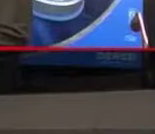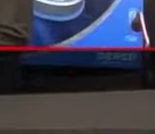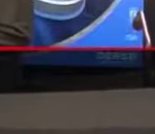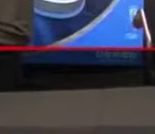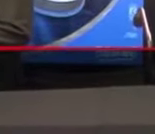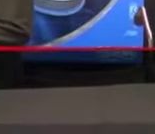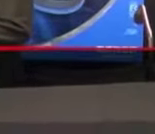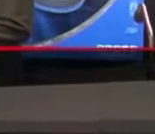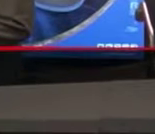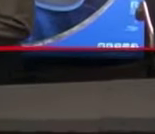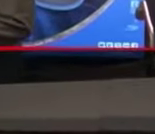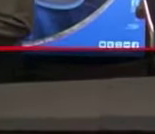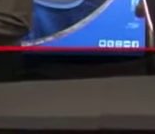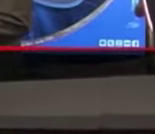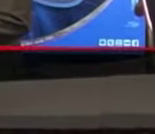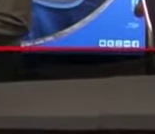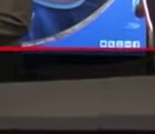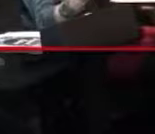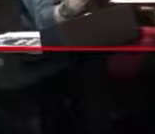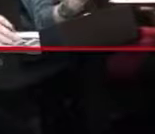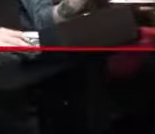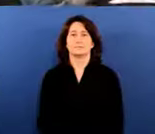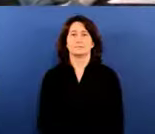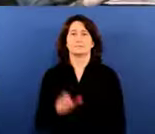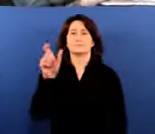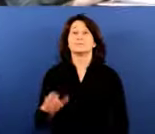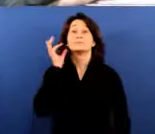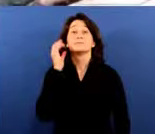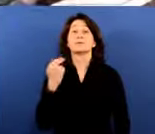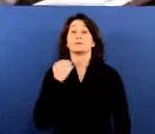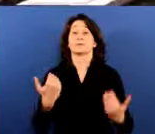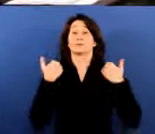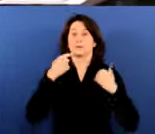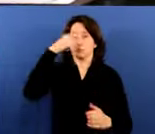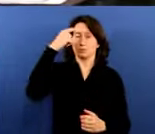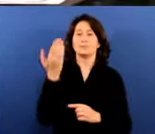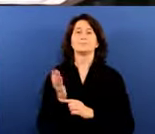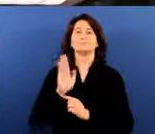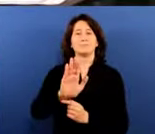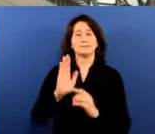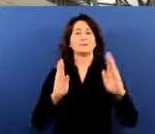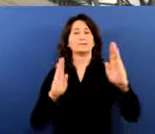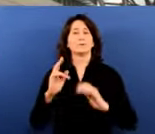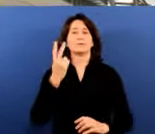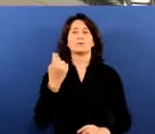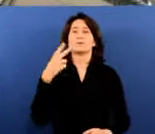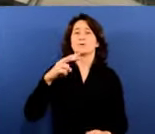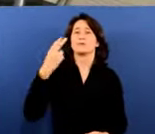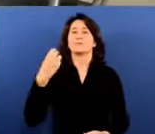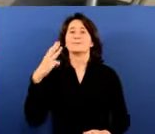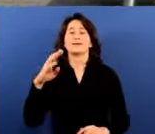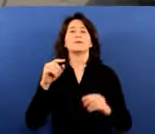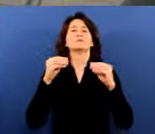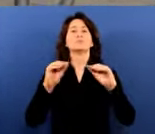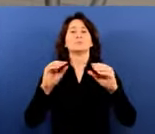La diputada foral de Cultura y presidenta de la Orquesta Sinfónica de Bilbao ha presentado la programación de la temporada 2012-2013.